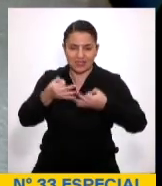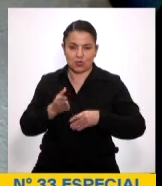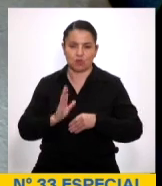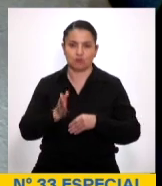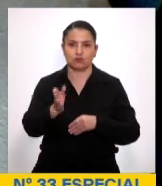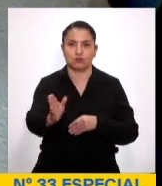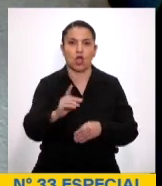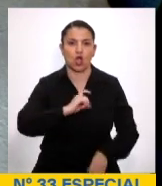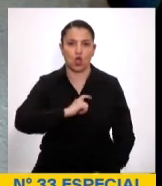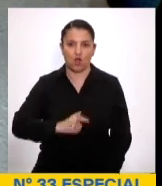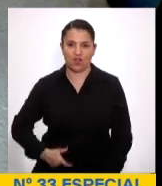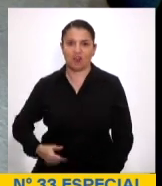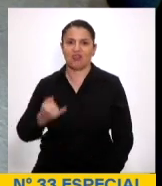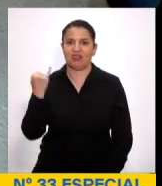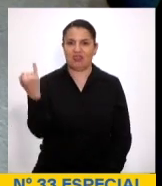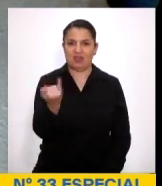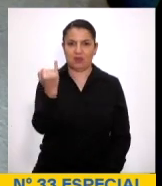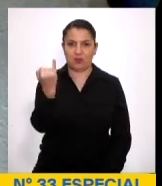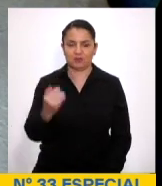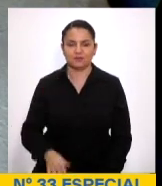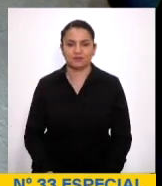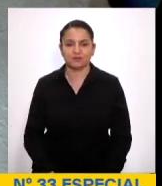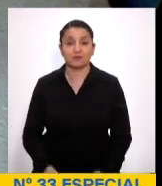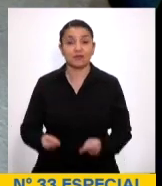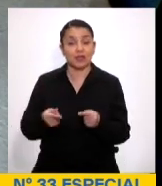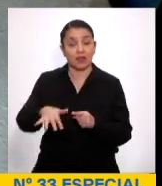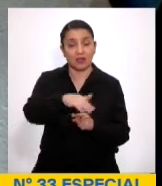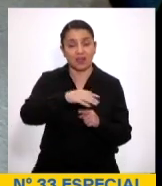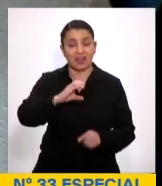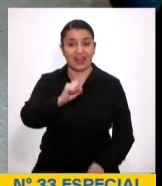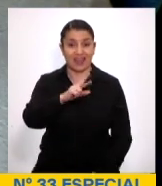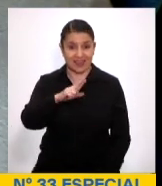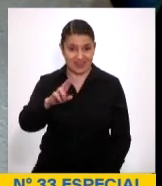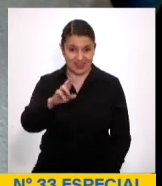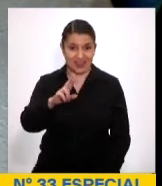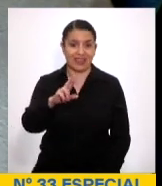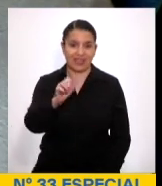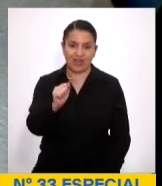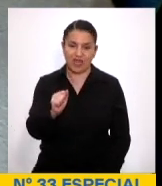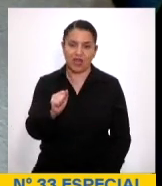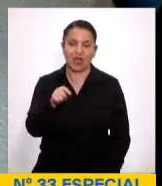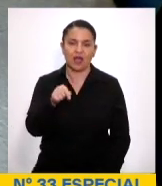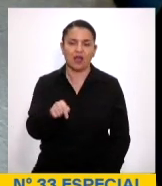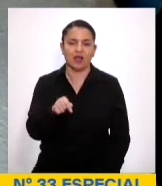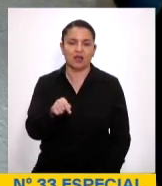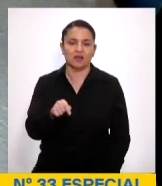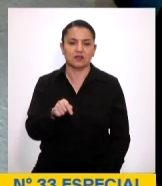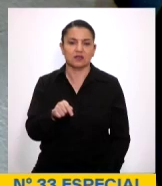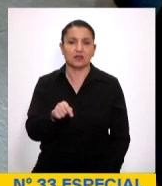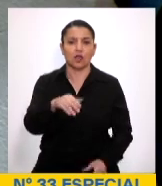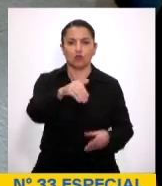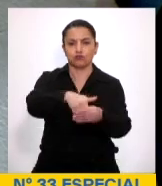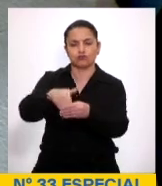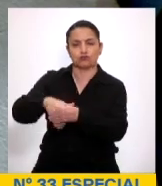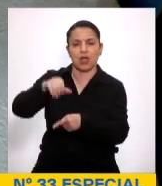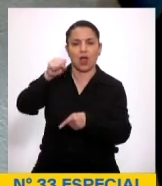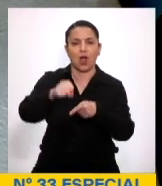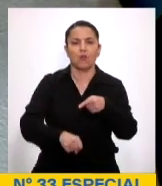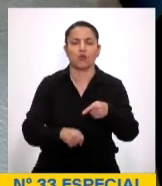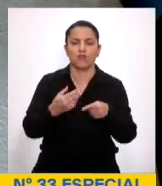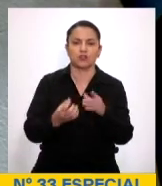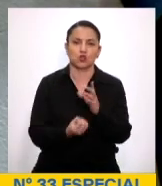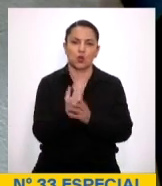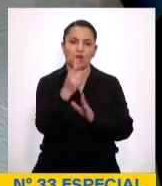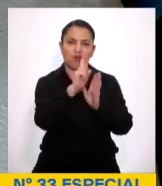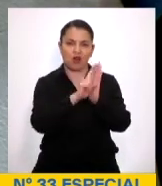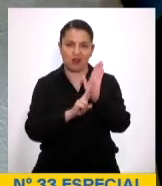gobierno independiente en este marco carrera en este marco carrera sometió a la aprobación de las provincias un nuevo reglamento